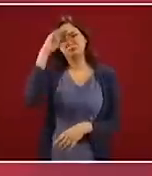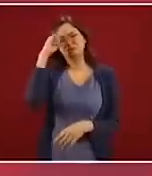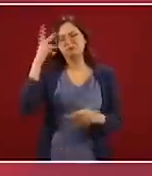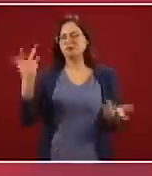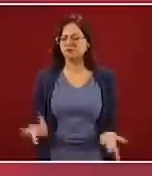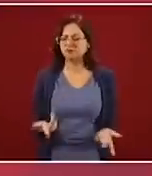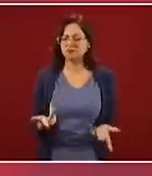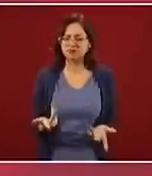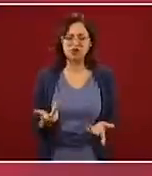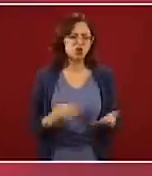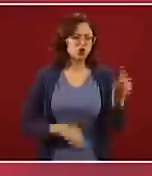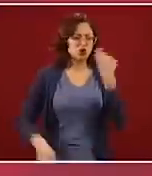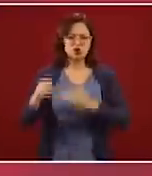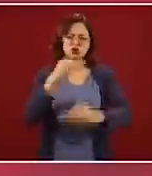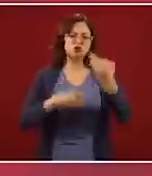que cualquier